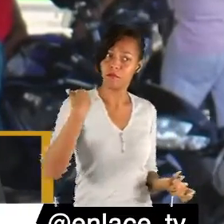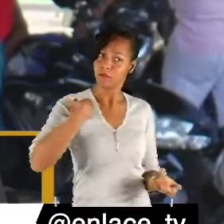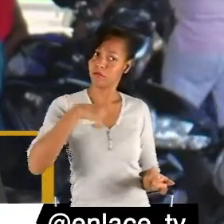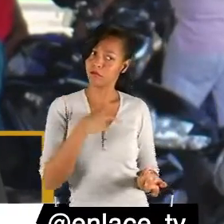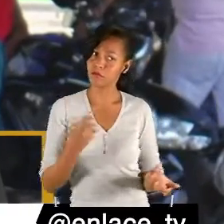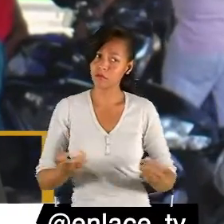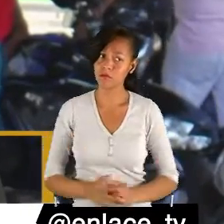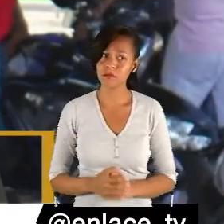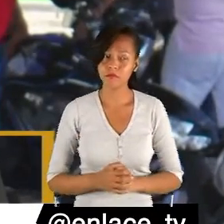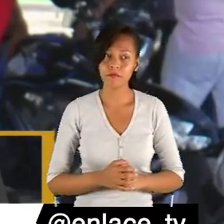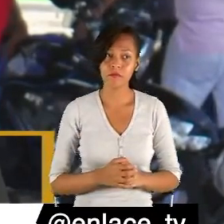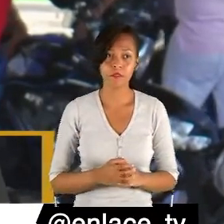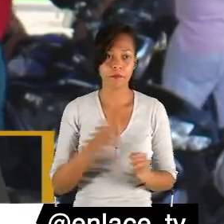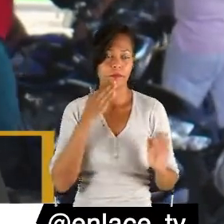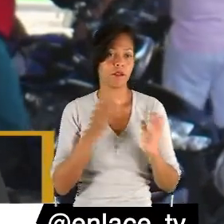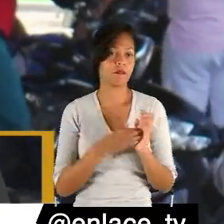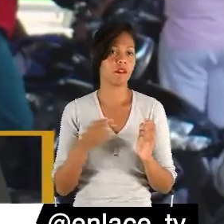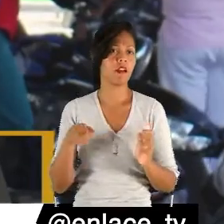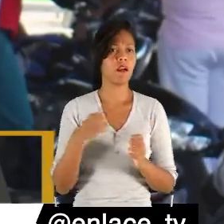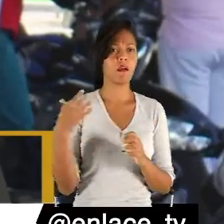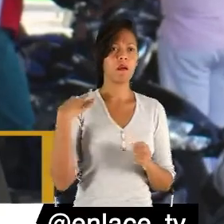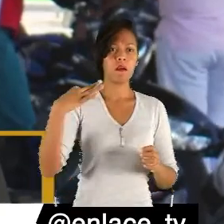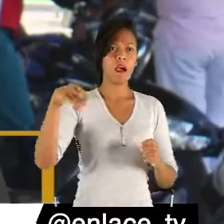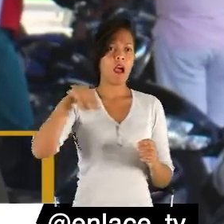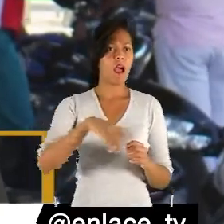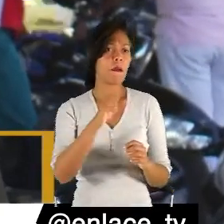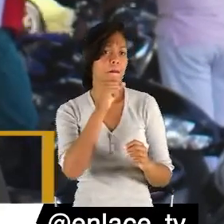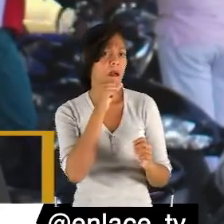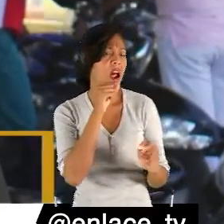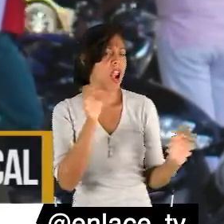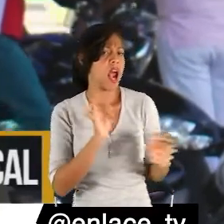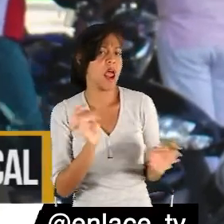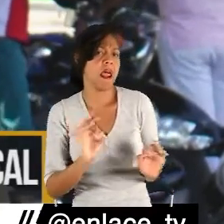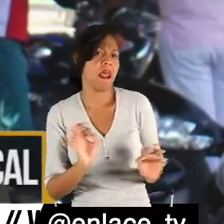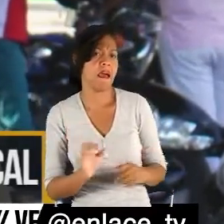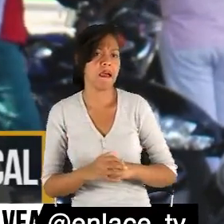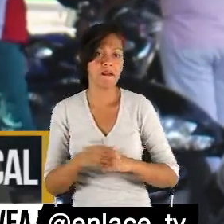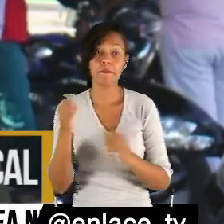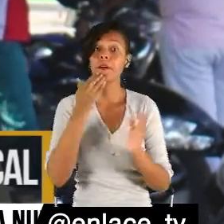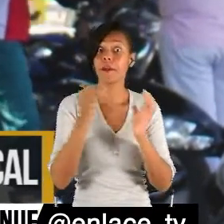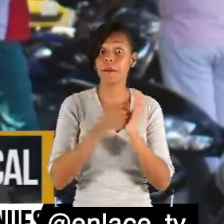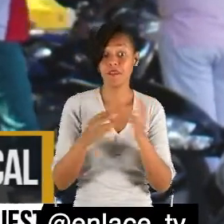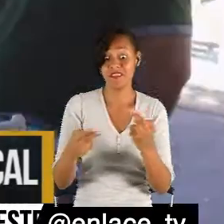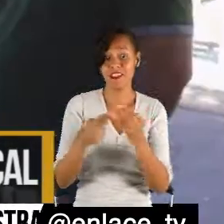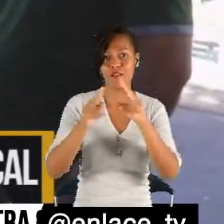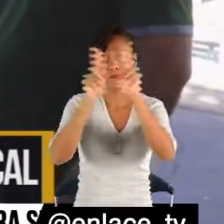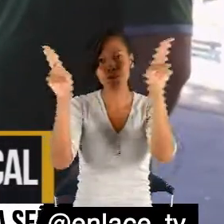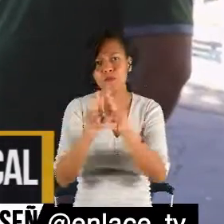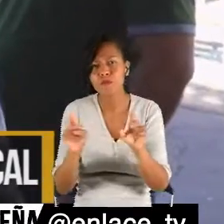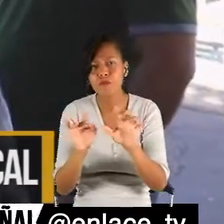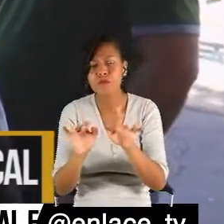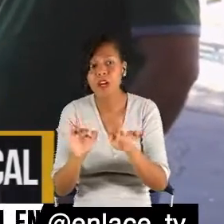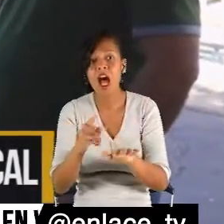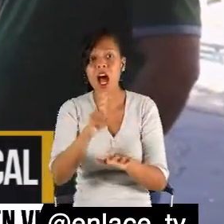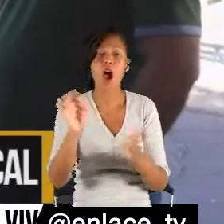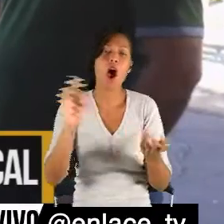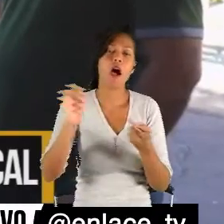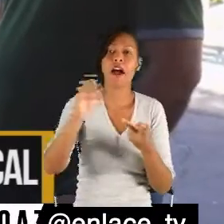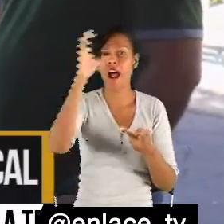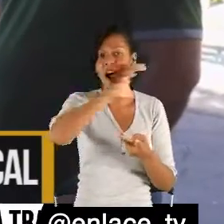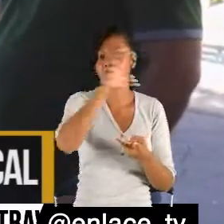cuenta de que no tenemos en cuenta a la gente de barranca de que ni siquiera la plataforma del cena ni siquiera la plataforma de cava se está utilizando